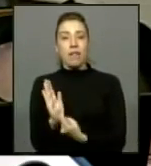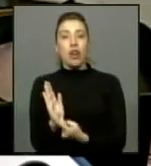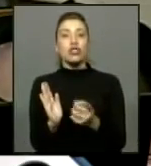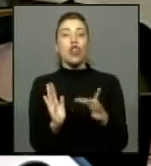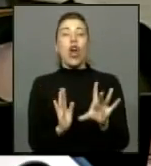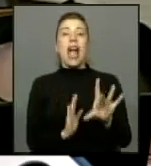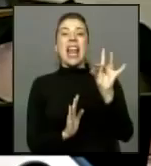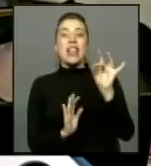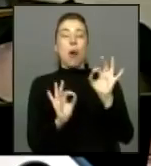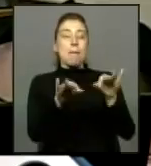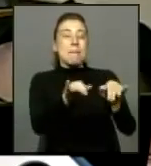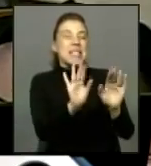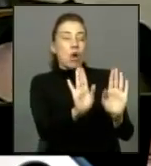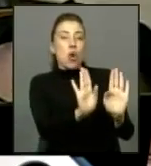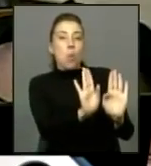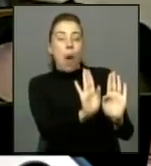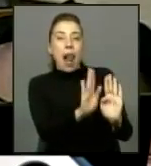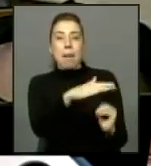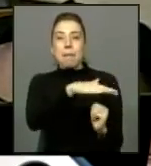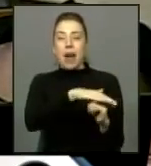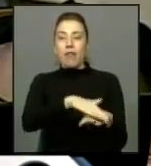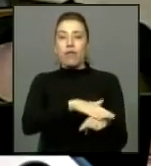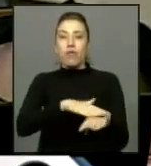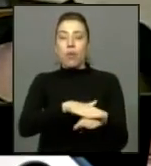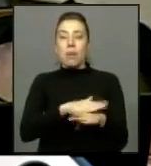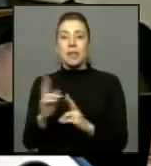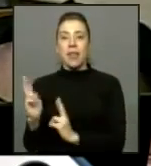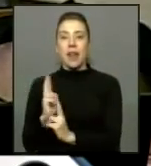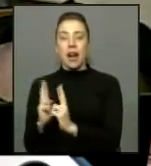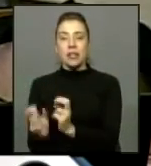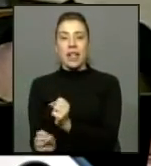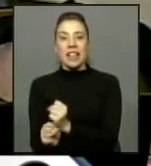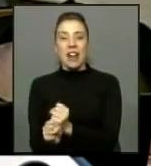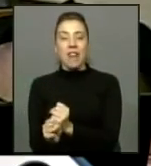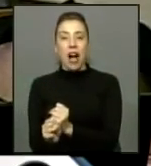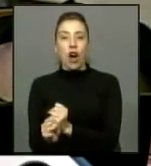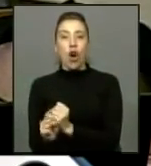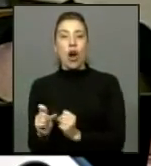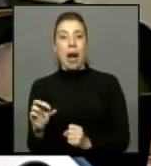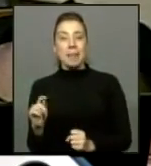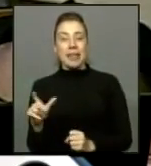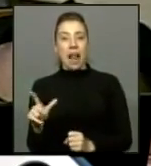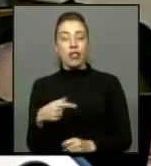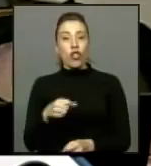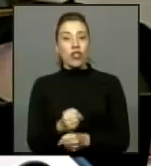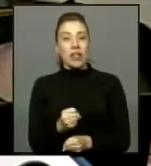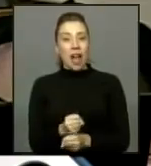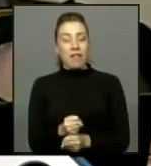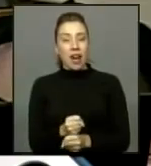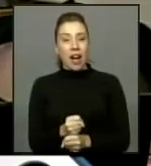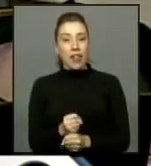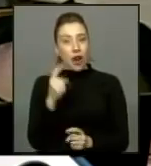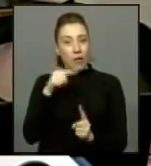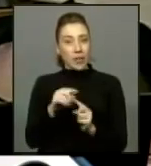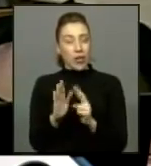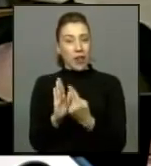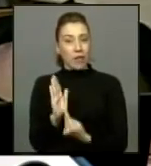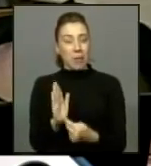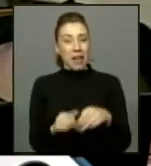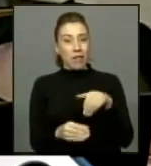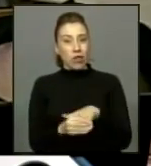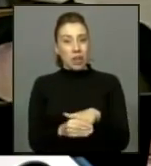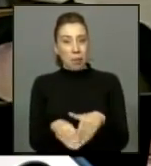por mantener intacto el pilar esencial de las relaciones entre trabajo y capital. Los trabajadores, en el espíritu de la reforma que hoy